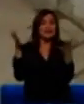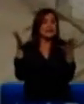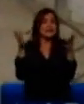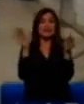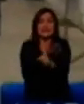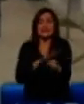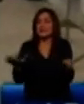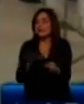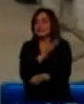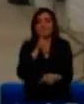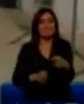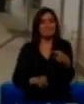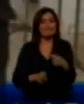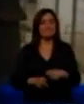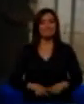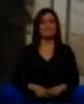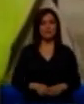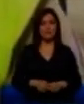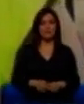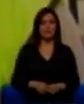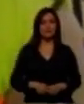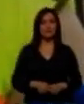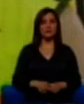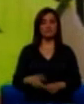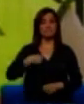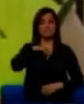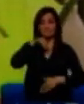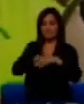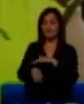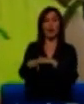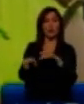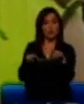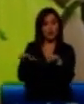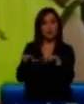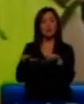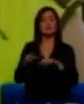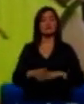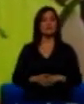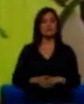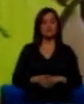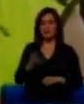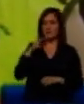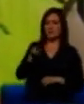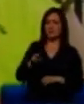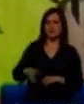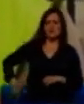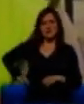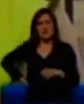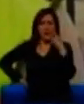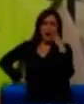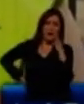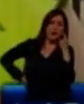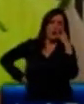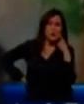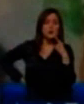estado ocupadas en otras emergencias. Entramos ahí al lugar, ya pudimos ver que la chica estaba llorando